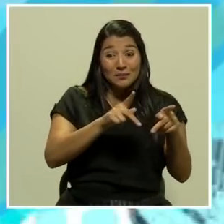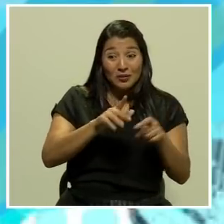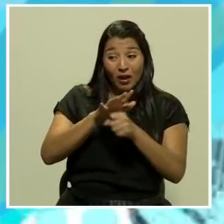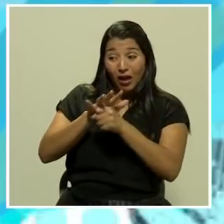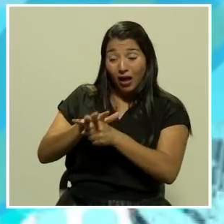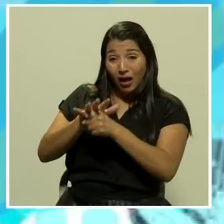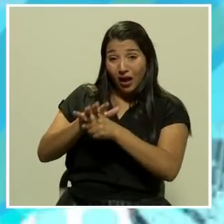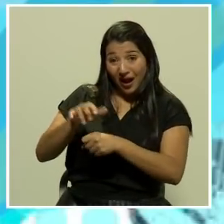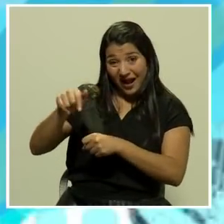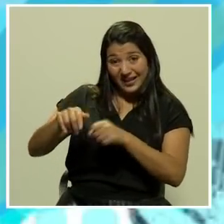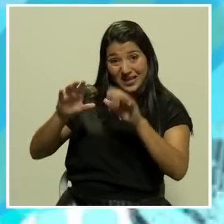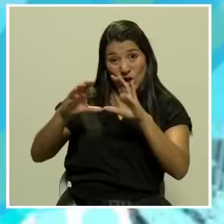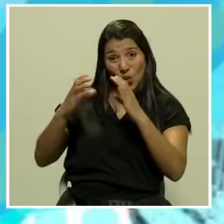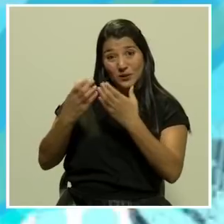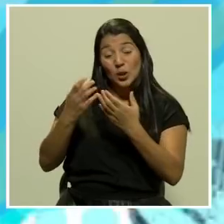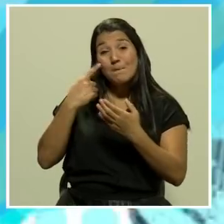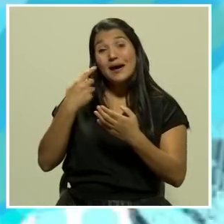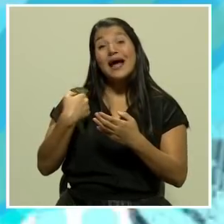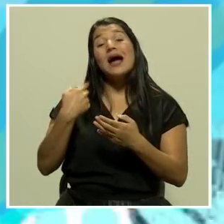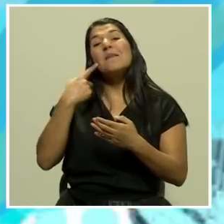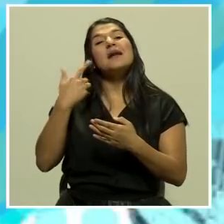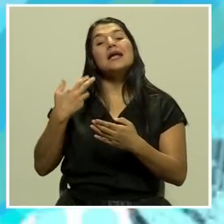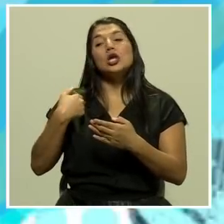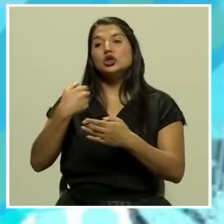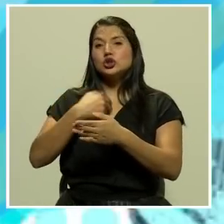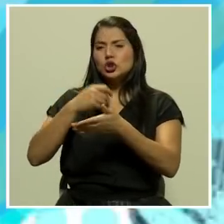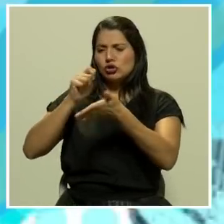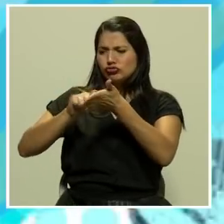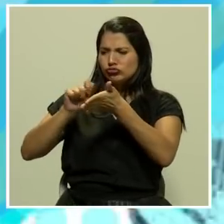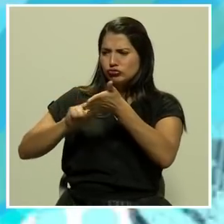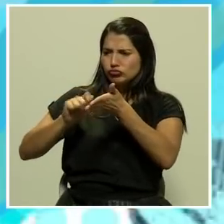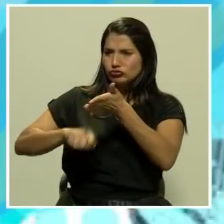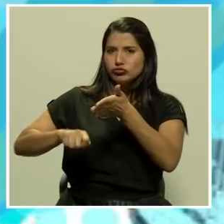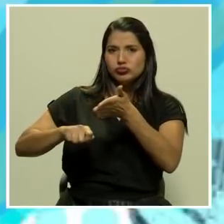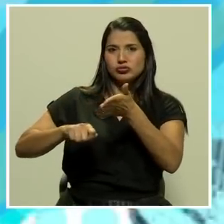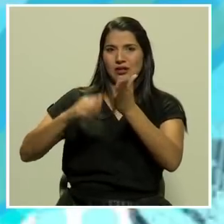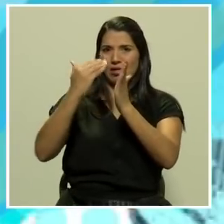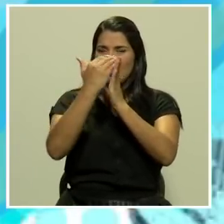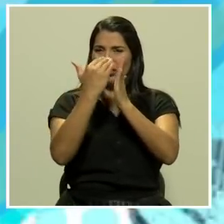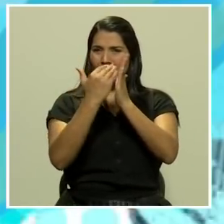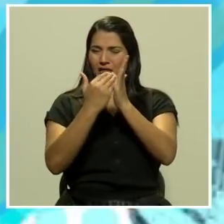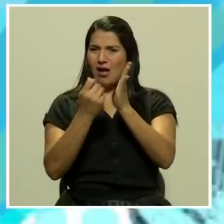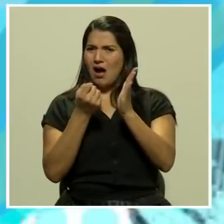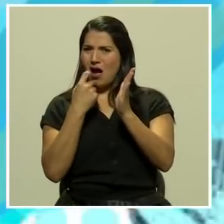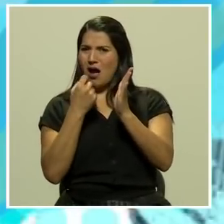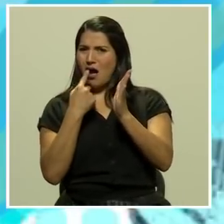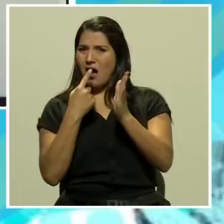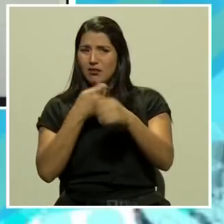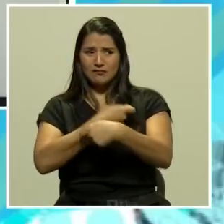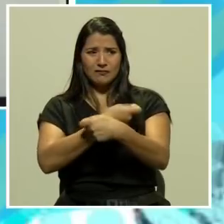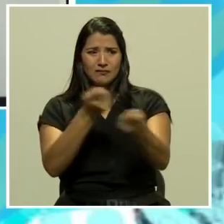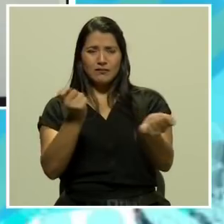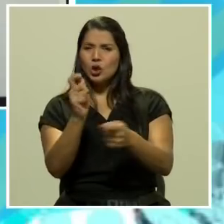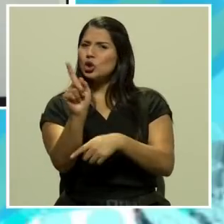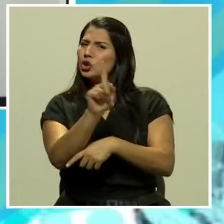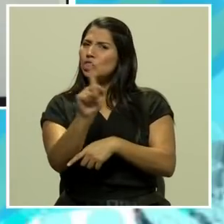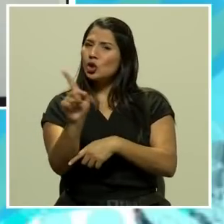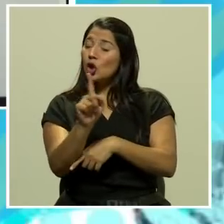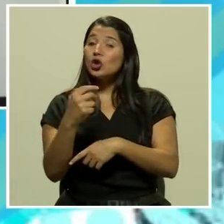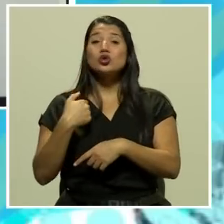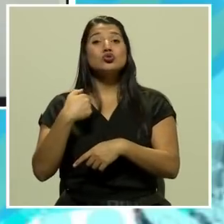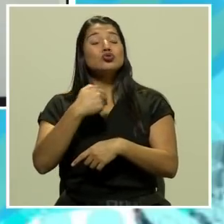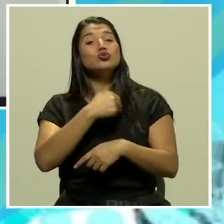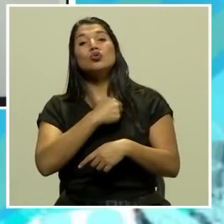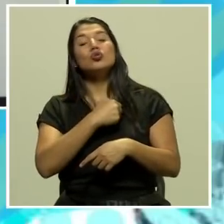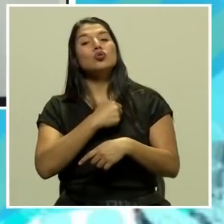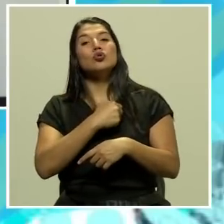Multidisciplinario para que nosotros demos recetas, y nosotros lo decimos, nosotros no podemos dar recetas, porque nos tenemos que basar no en la experiencia personal, no